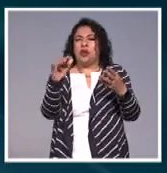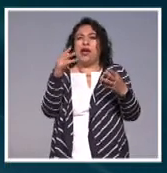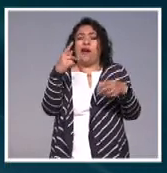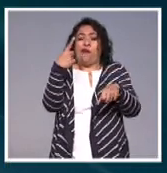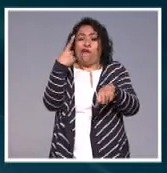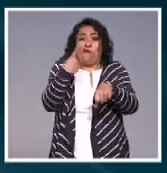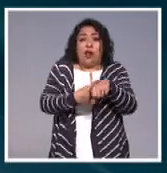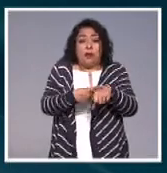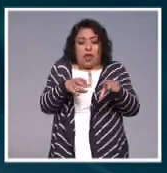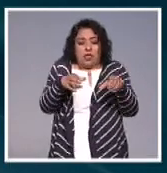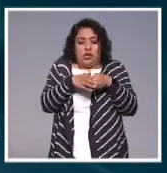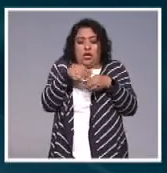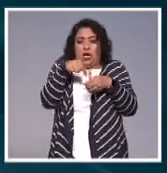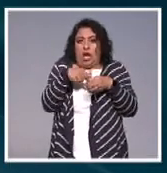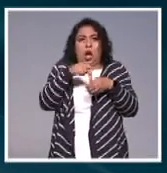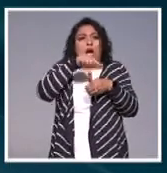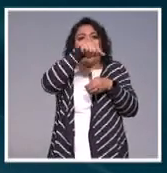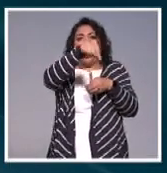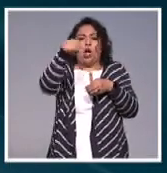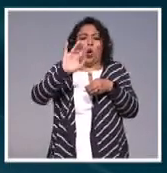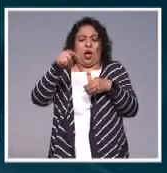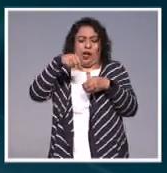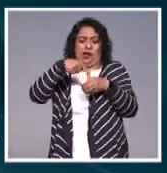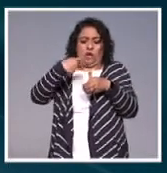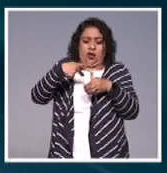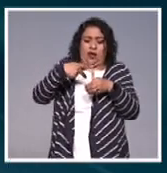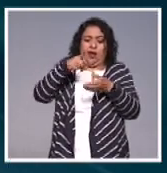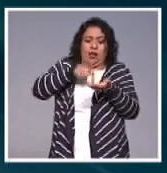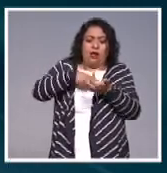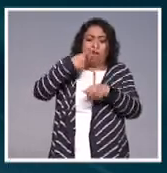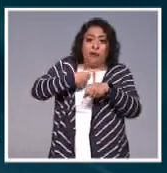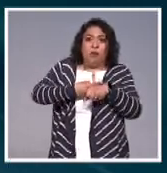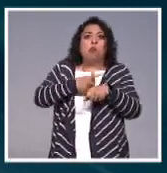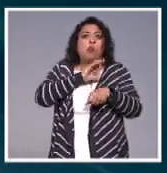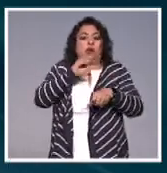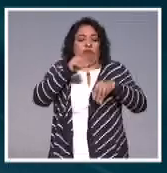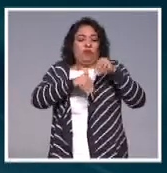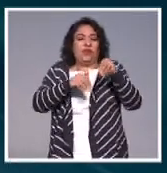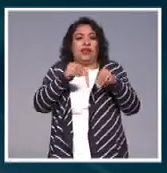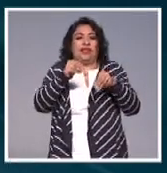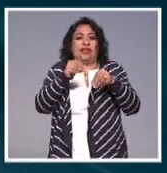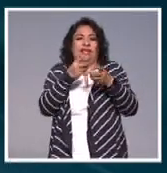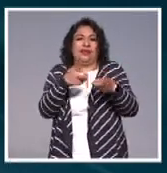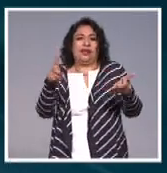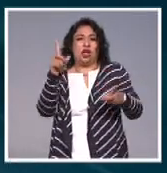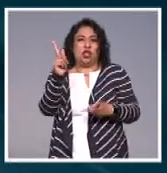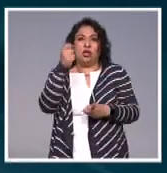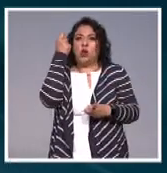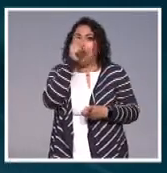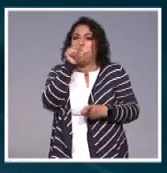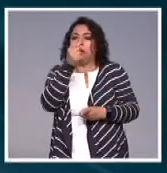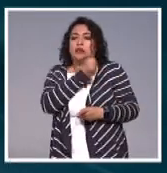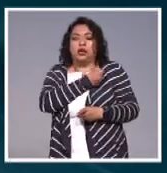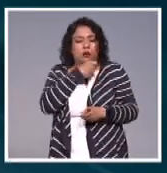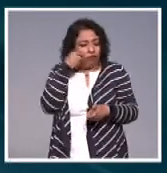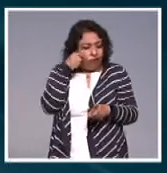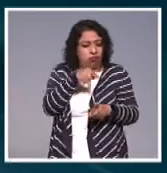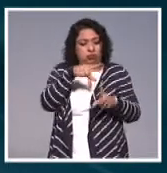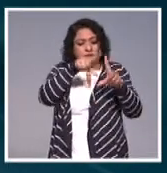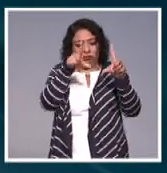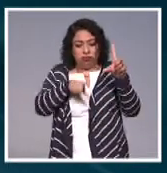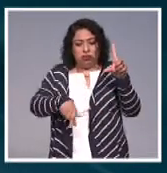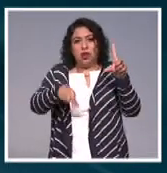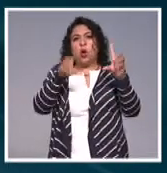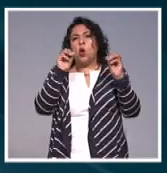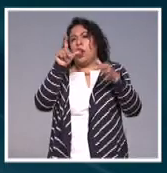locales, que no ocurren en otras partes del mundo. Entonces podríamos hacer desarrollo tecnológico para la salud muy específico de México